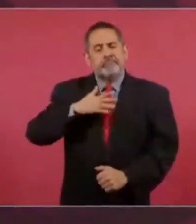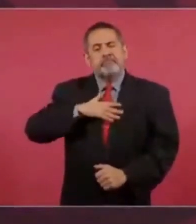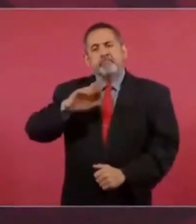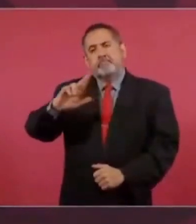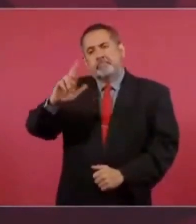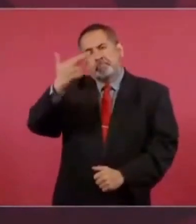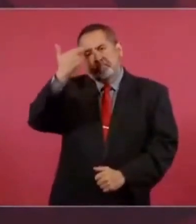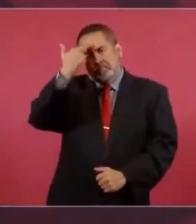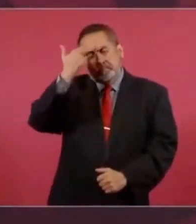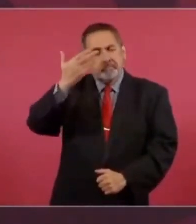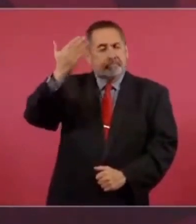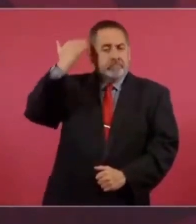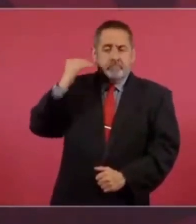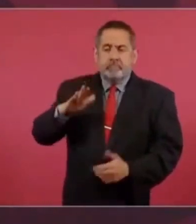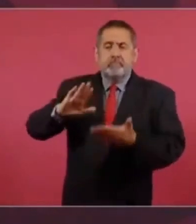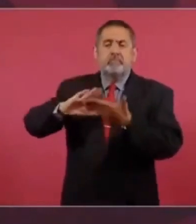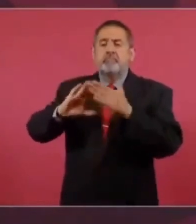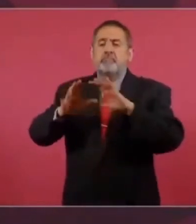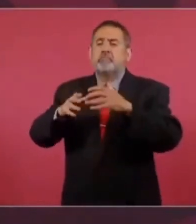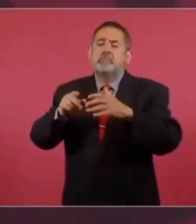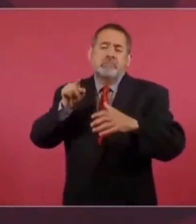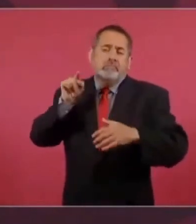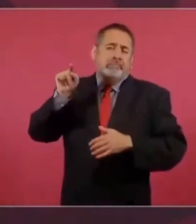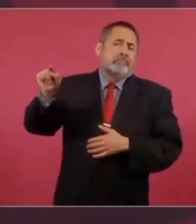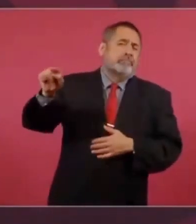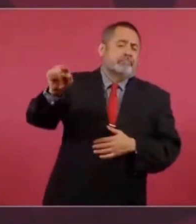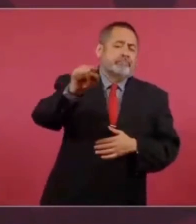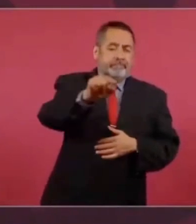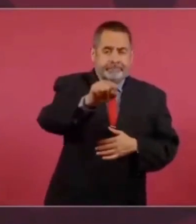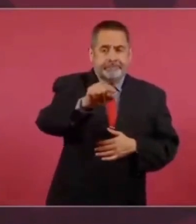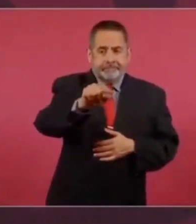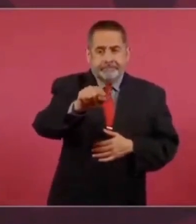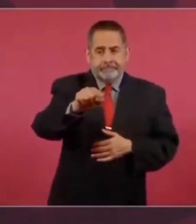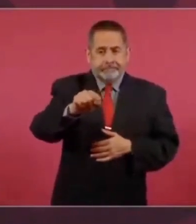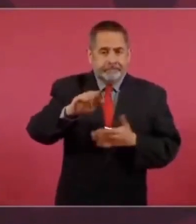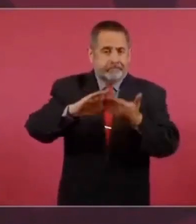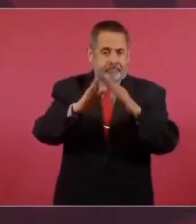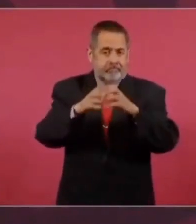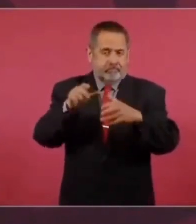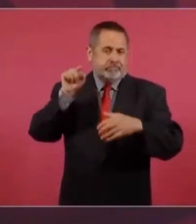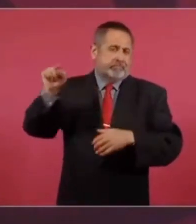que en comunidades donde estaban los radicales,